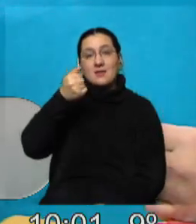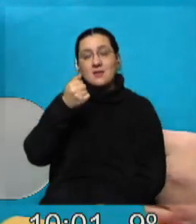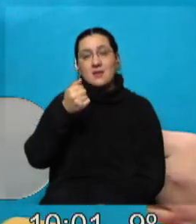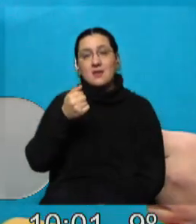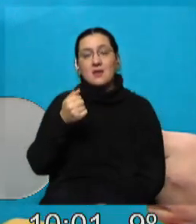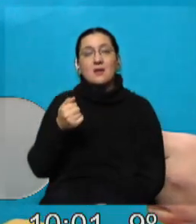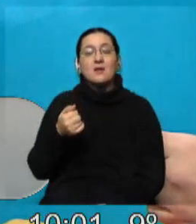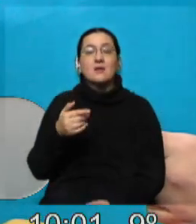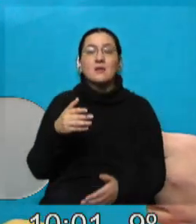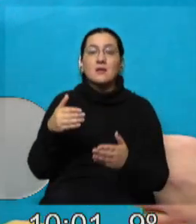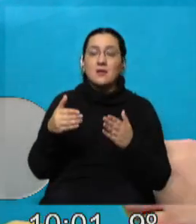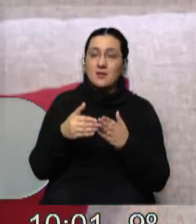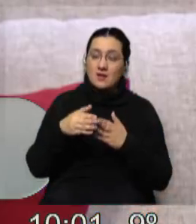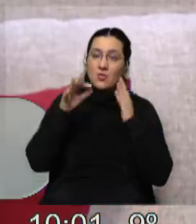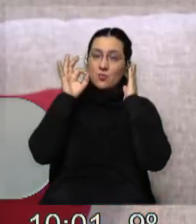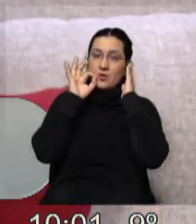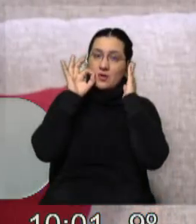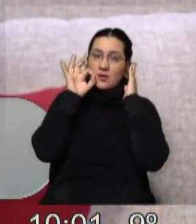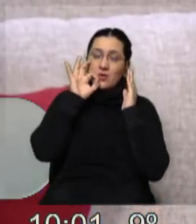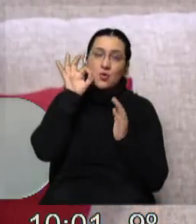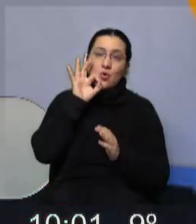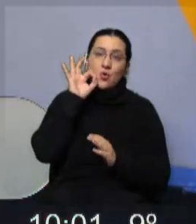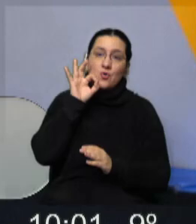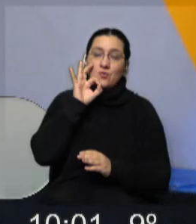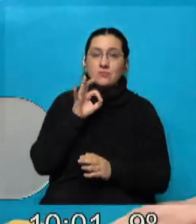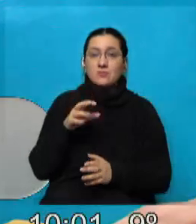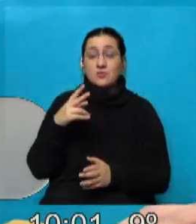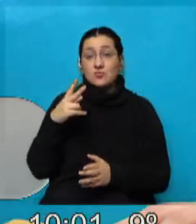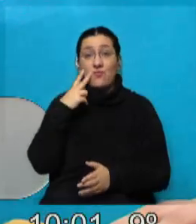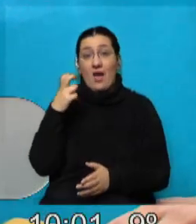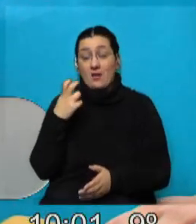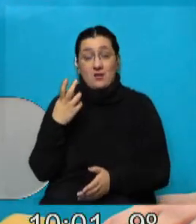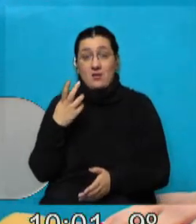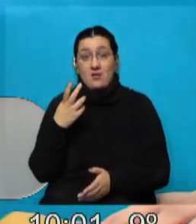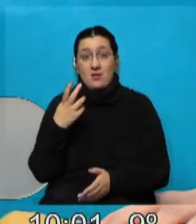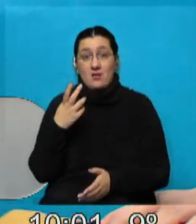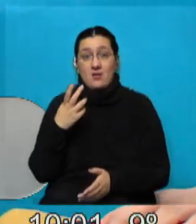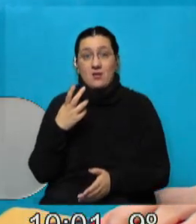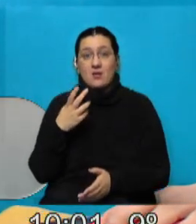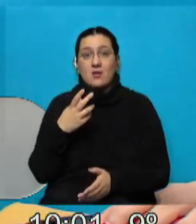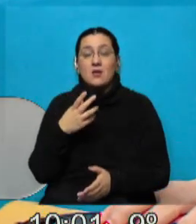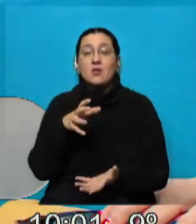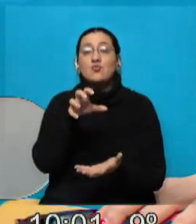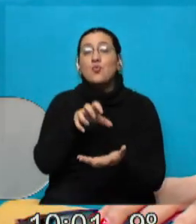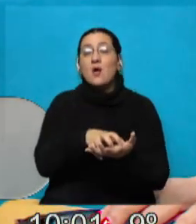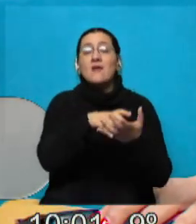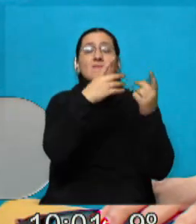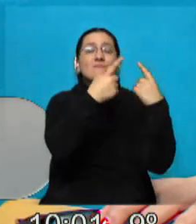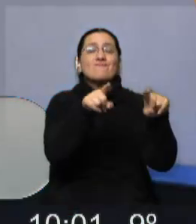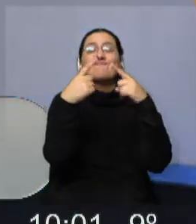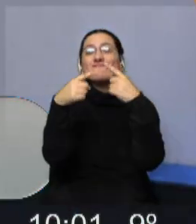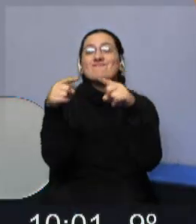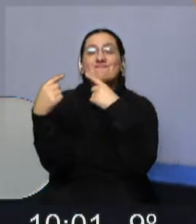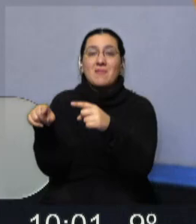o Durazno, después les traigo bien, sí, ya le estamos pasando el archivo, es un boliche. Es un multiespacio, en realidad. Una un